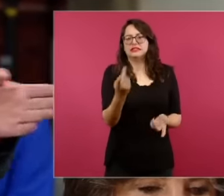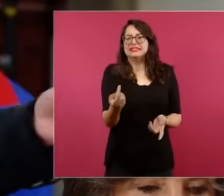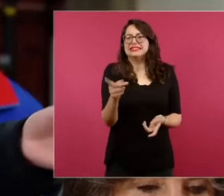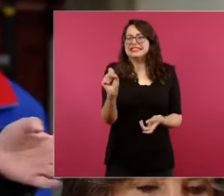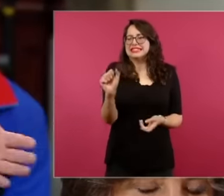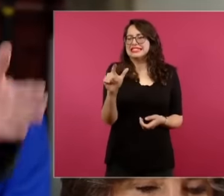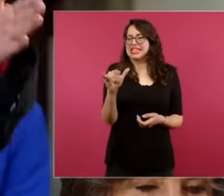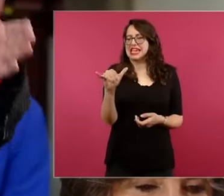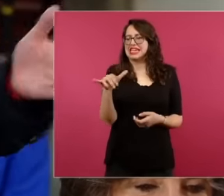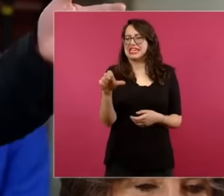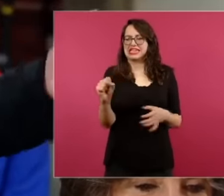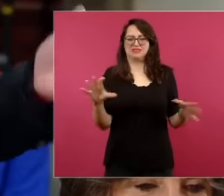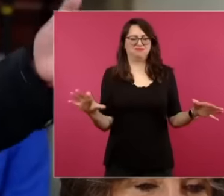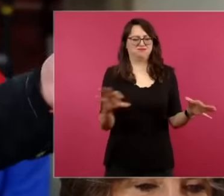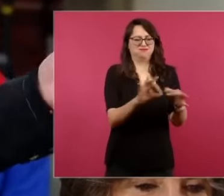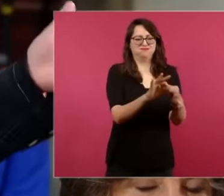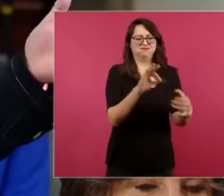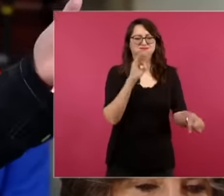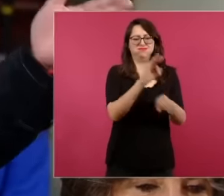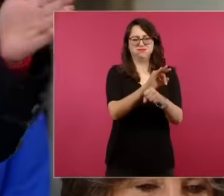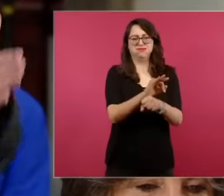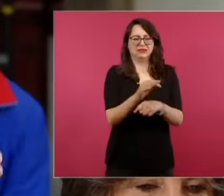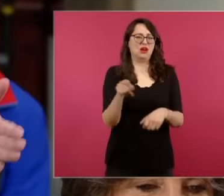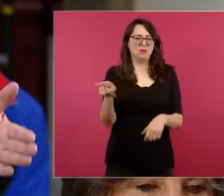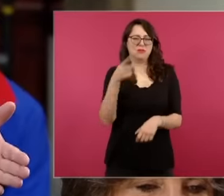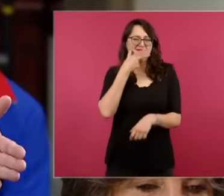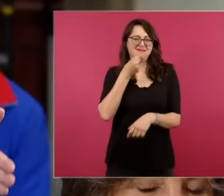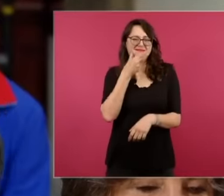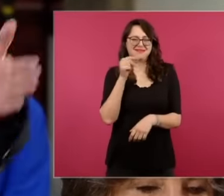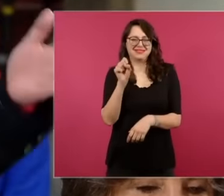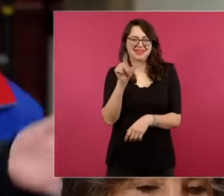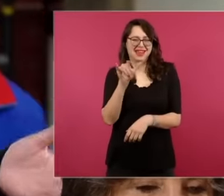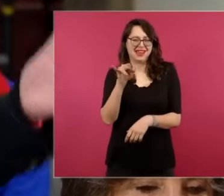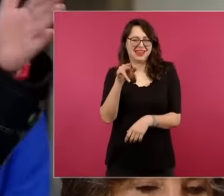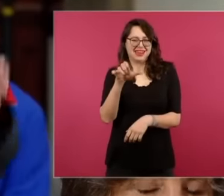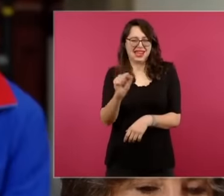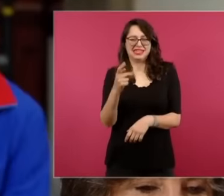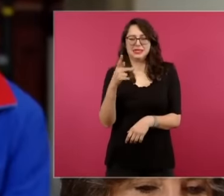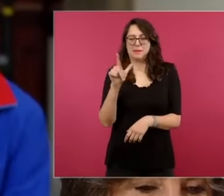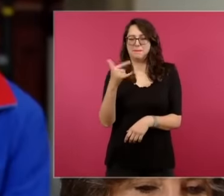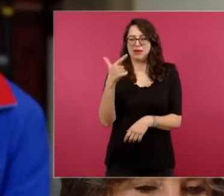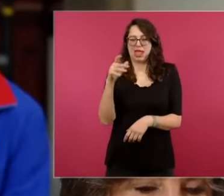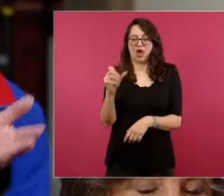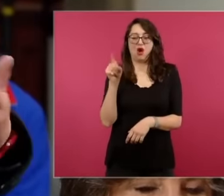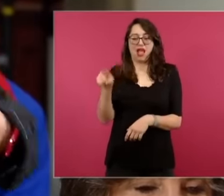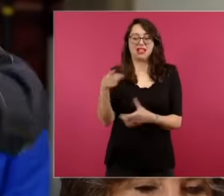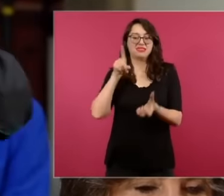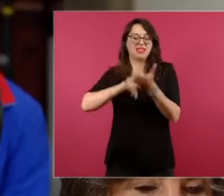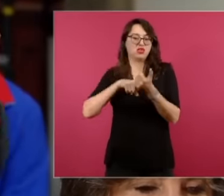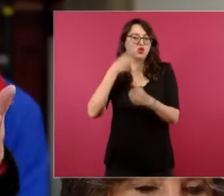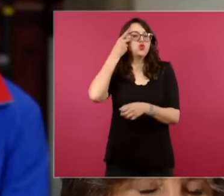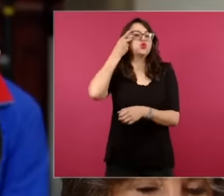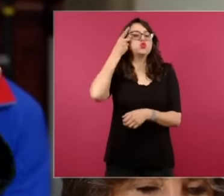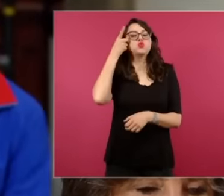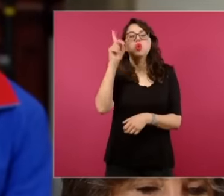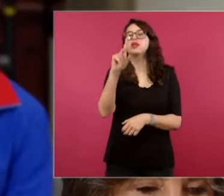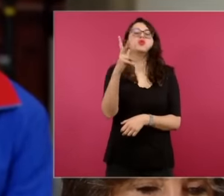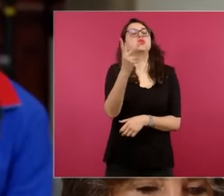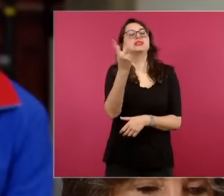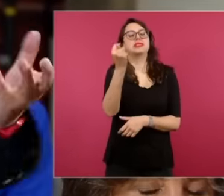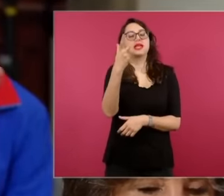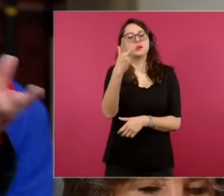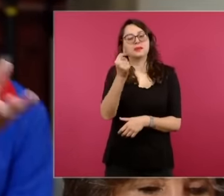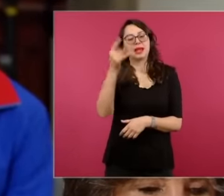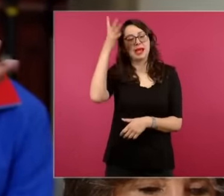de circunstancias de cómo se ha comportado este sujeto, dueño de la televisora, y que obviamente, pues yo sé que